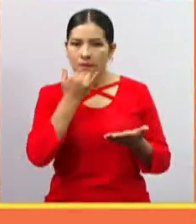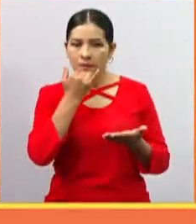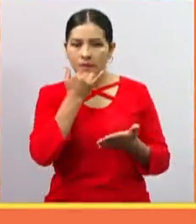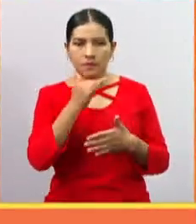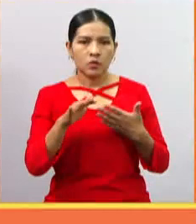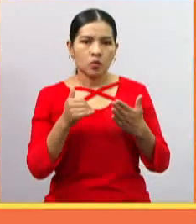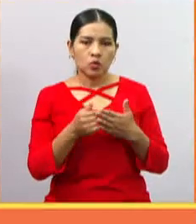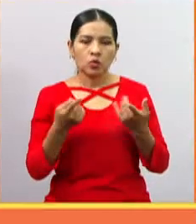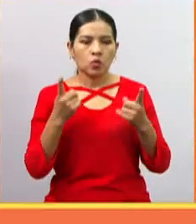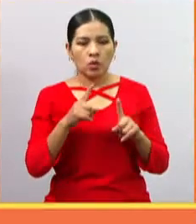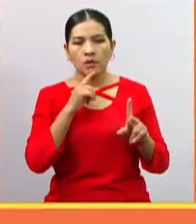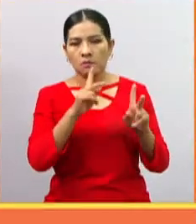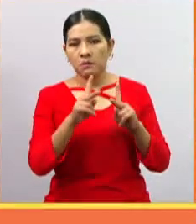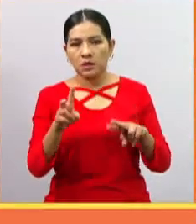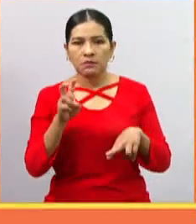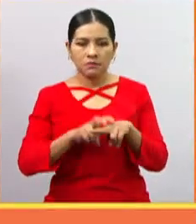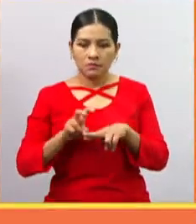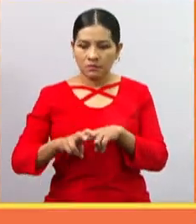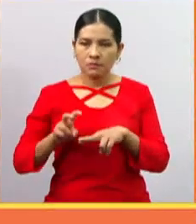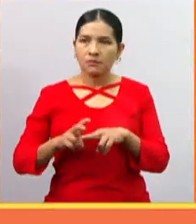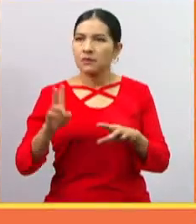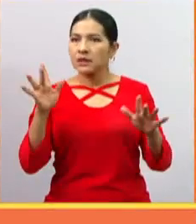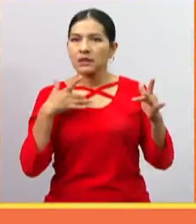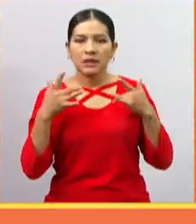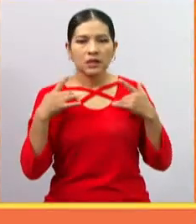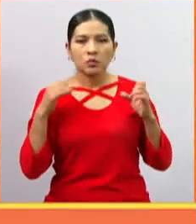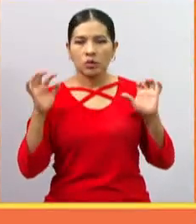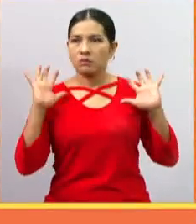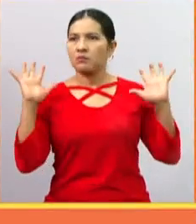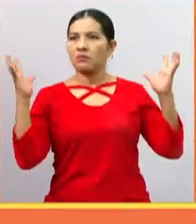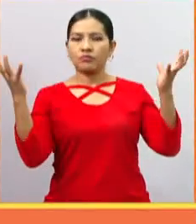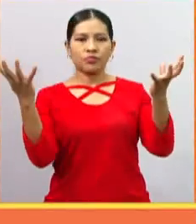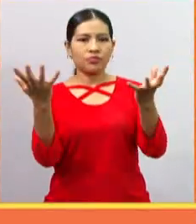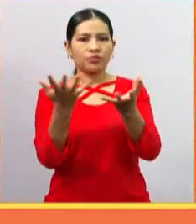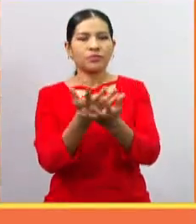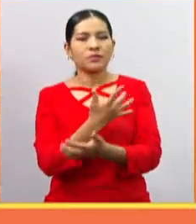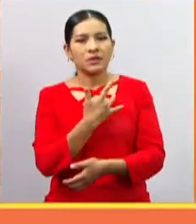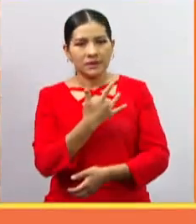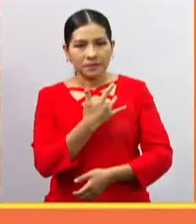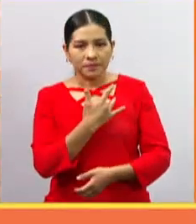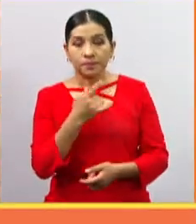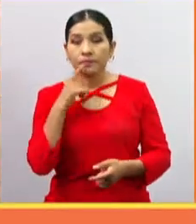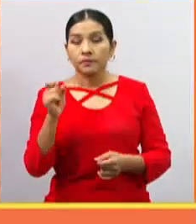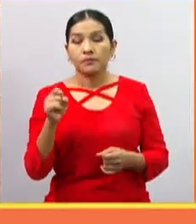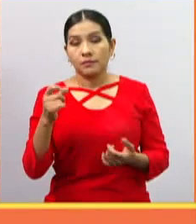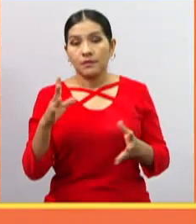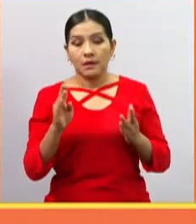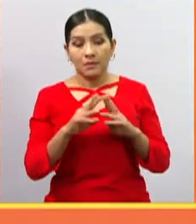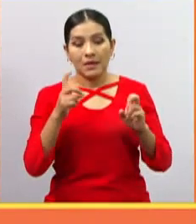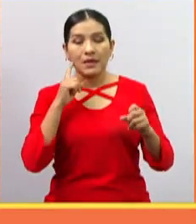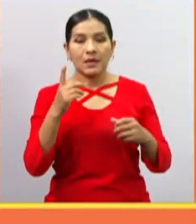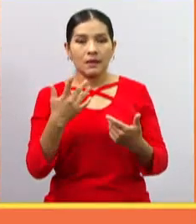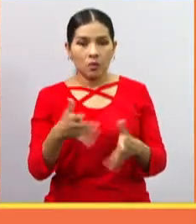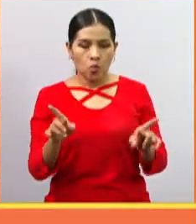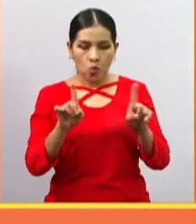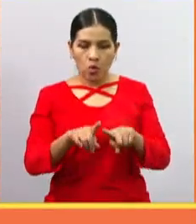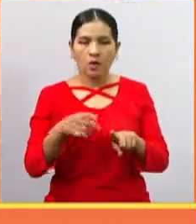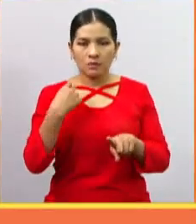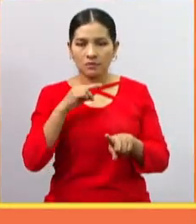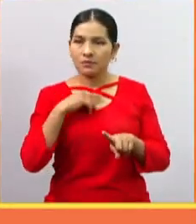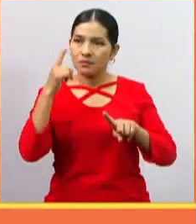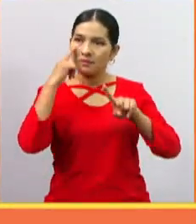esas butacas y se deja envolver? Bueno, la experiencia de la música en vivo,